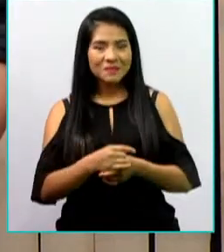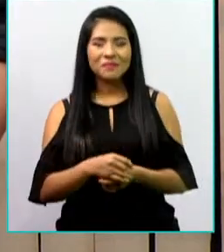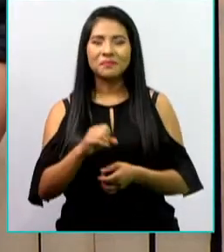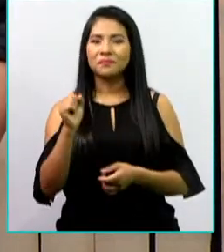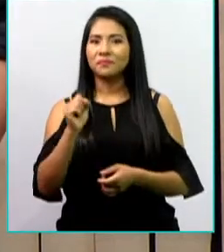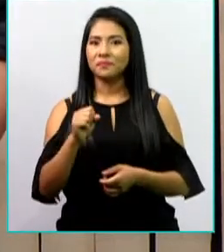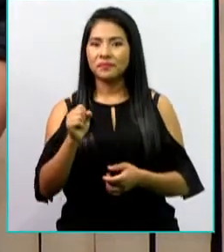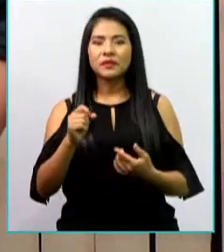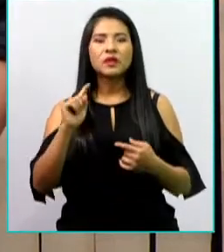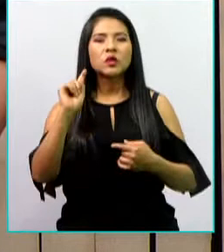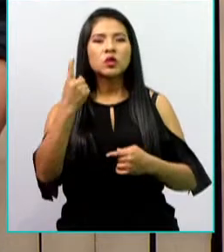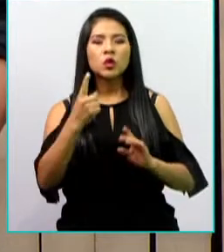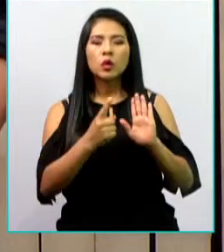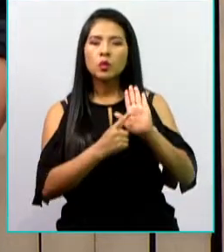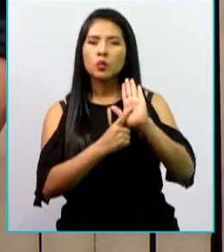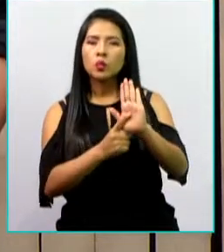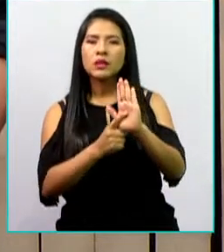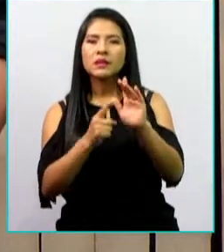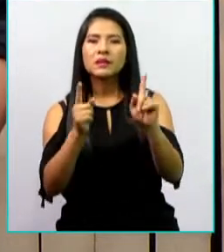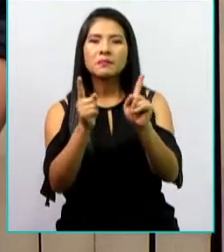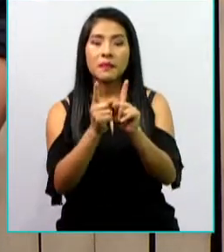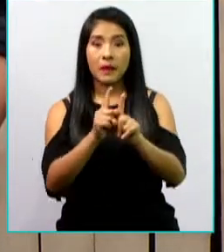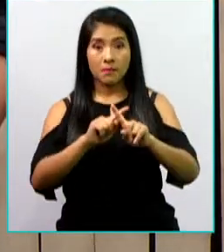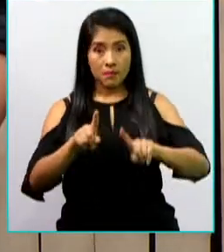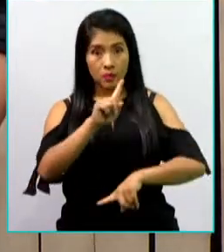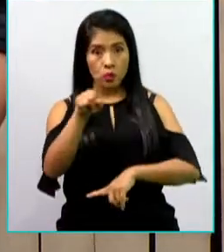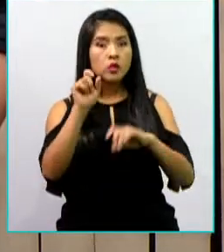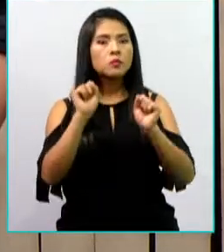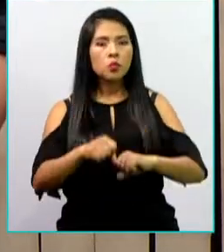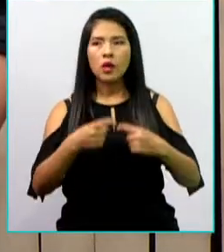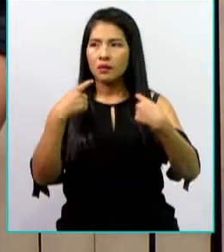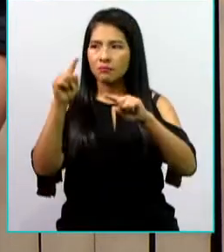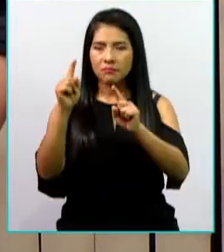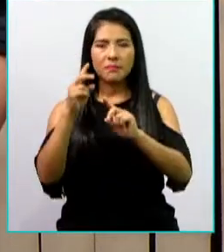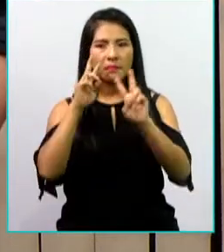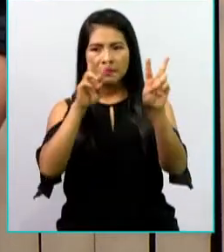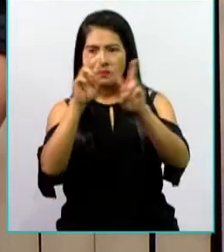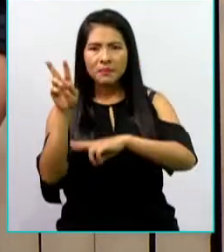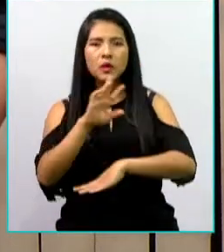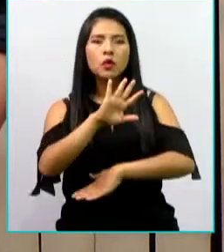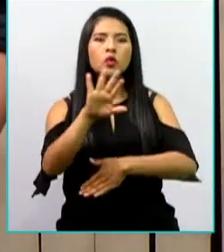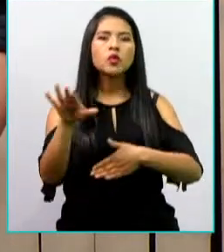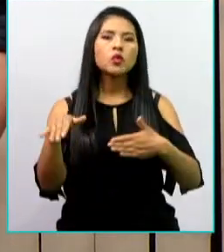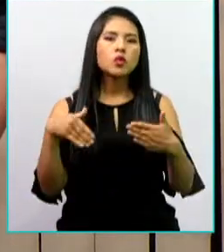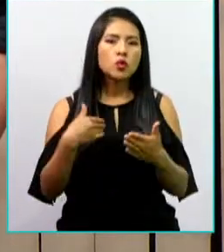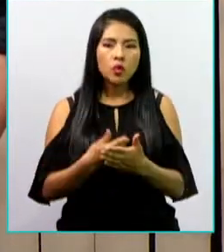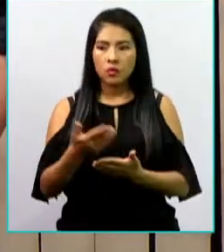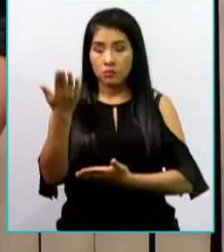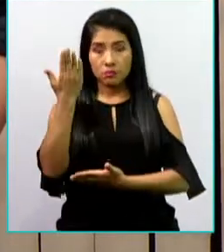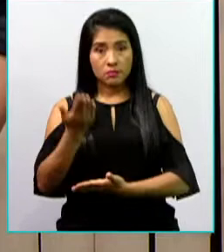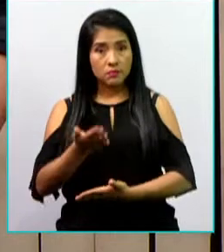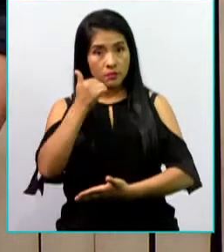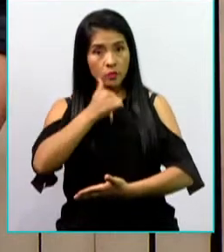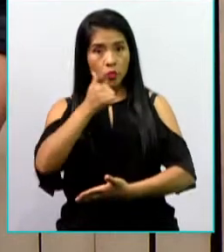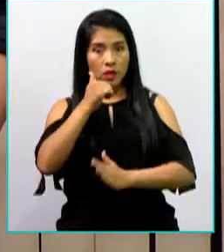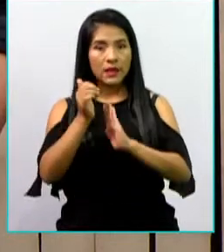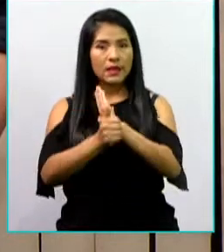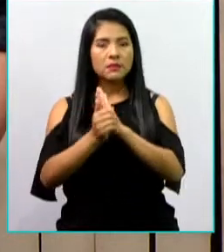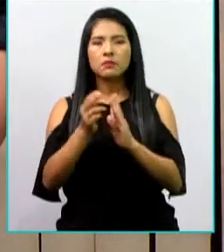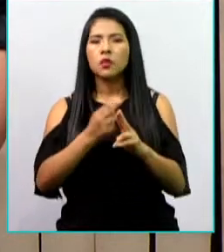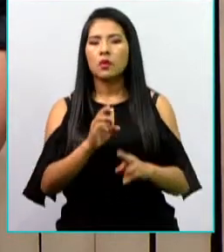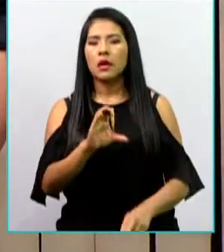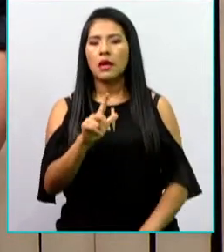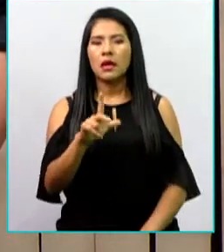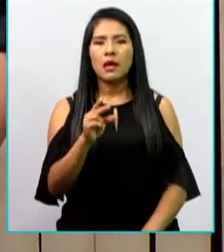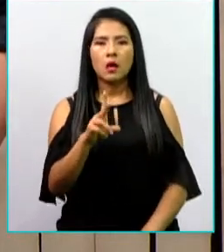Ha sido una probadita. Tienen que ir y ver en vivo y directo todo lo que esta maravillosa artista, estamos hablando de Claudina